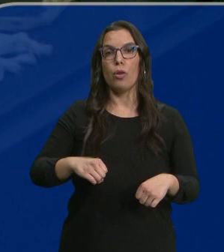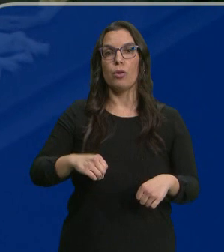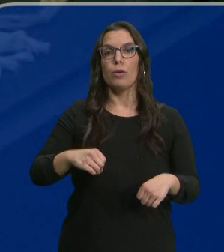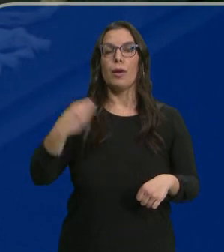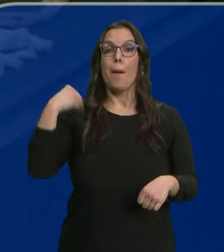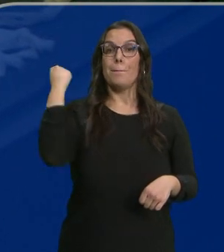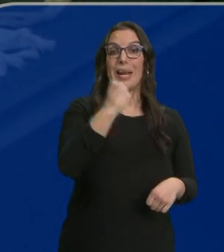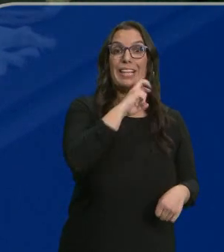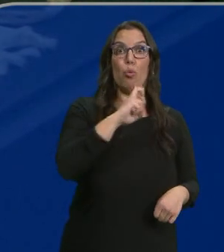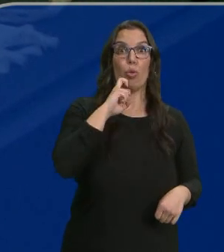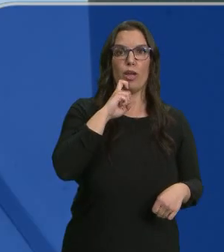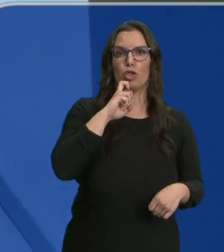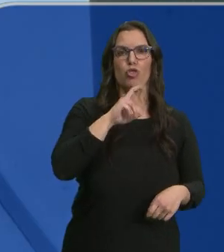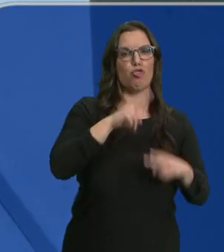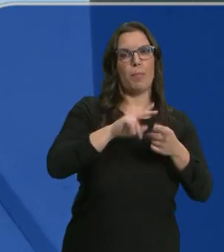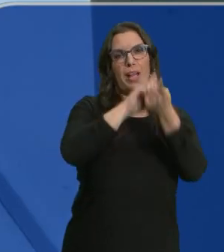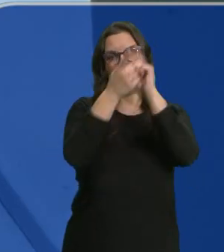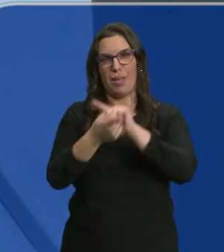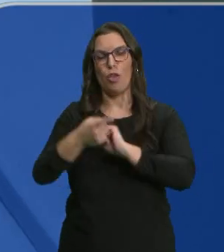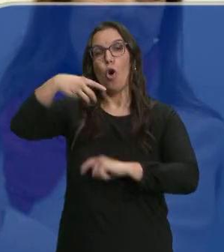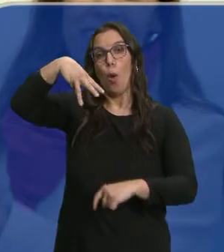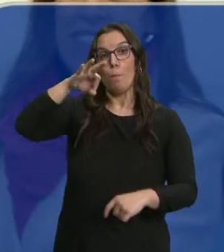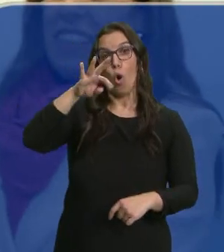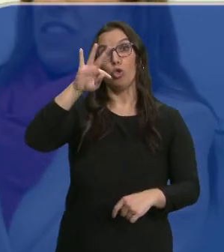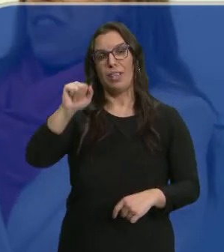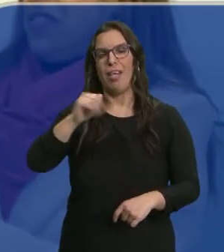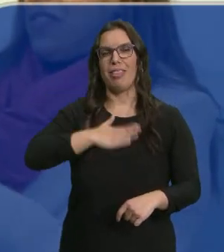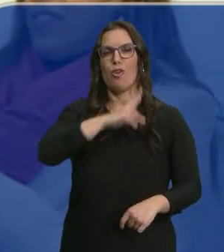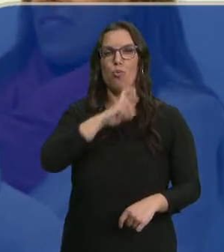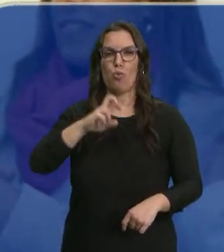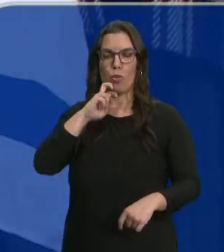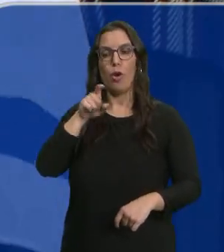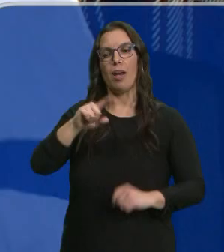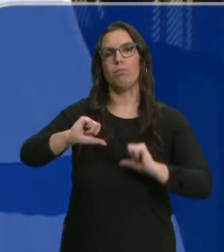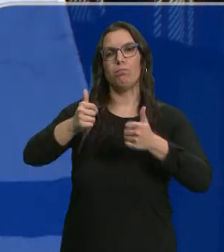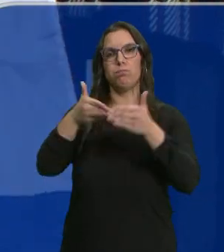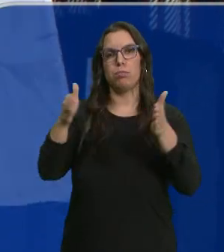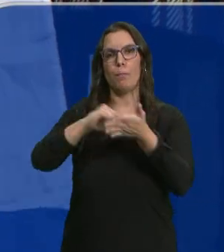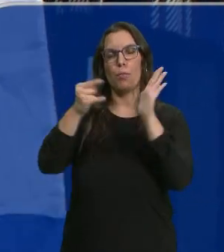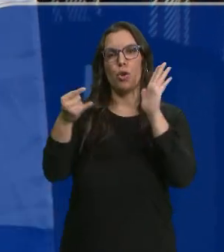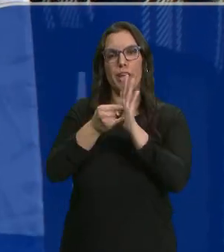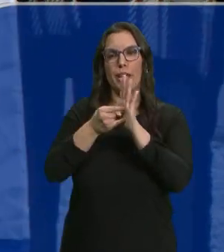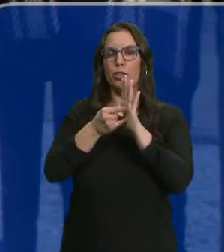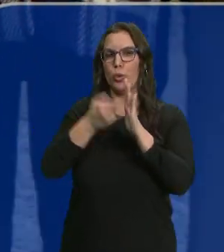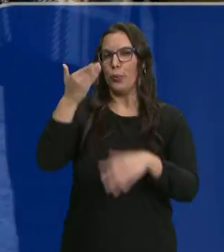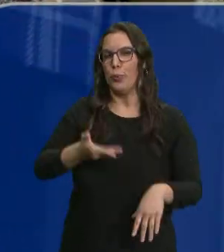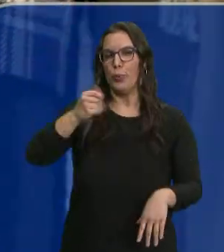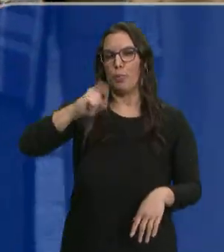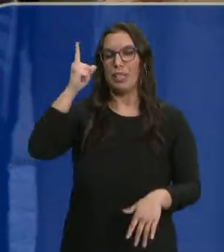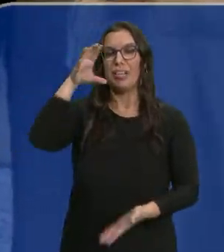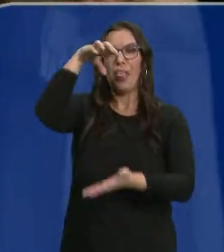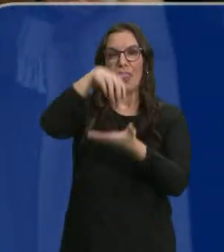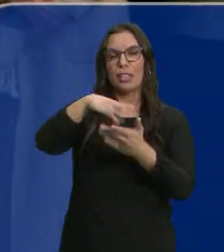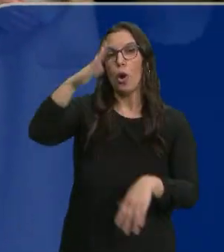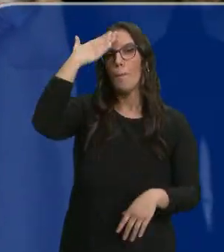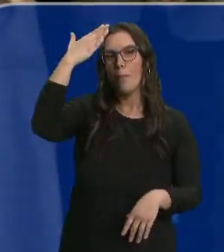llamar Castrillo Mata Judíos. Ahora, Castrillo Mota de Judíos pone en marcha su proyecto más ambicioso, un